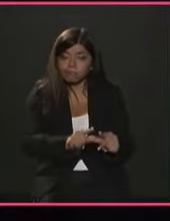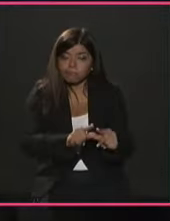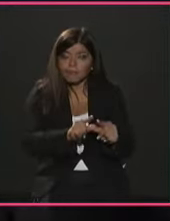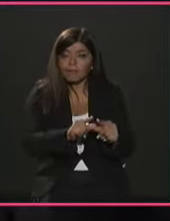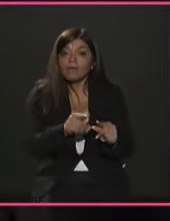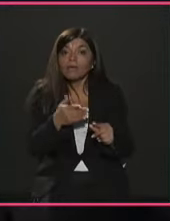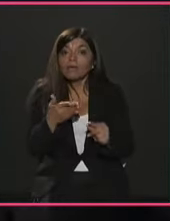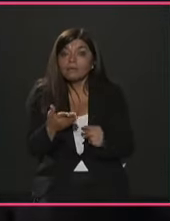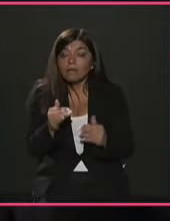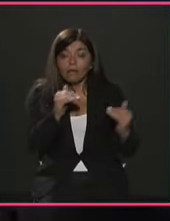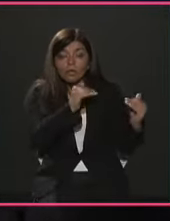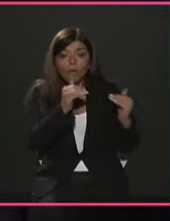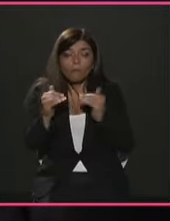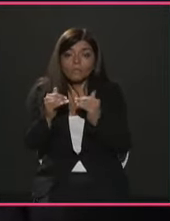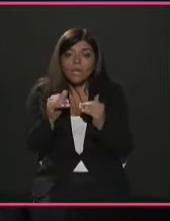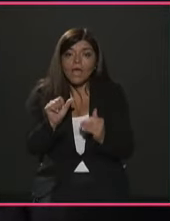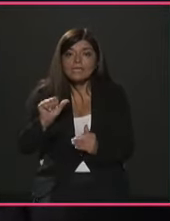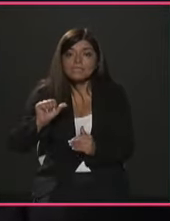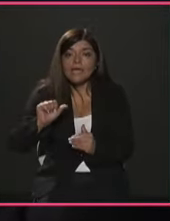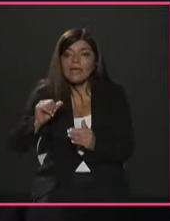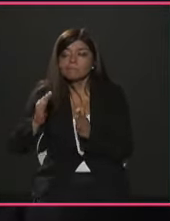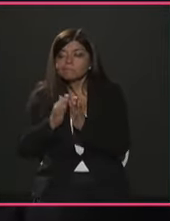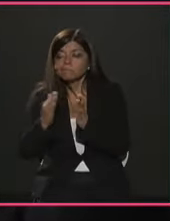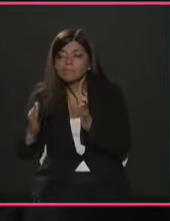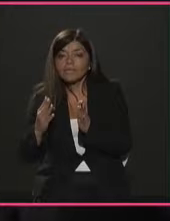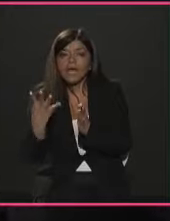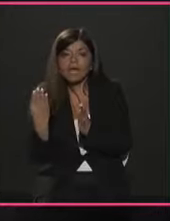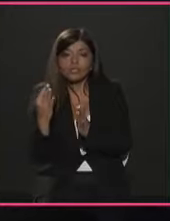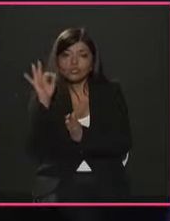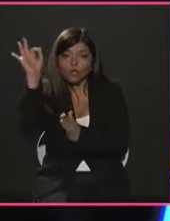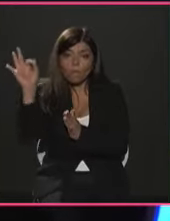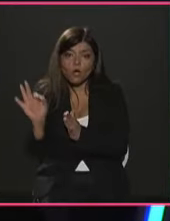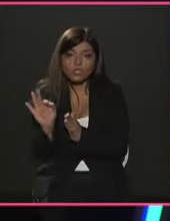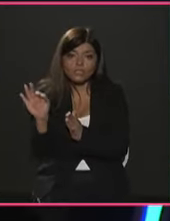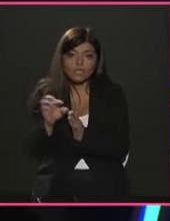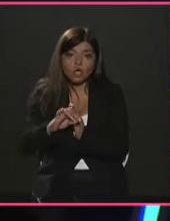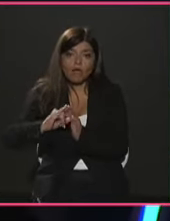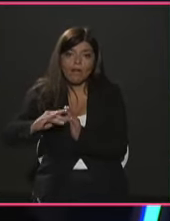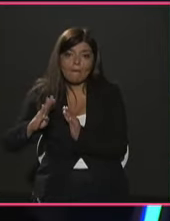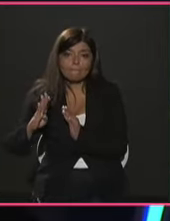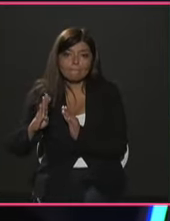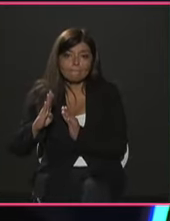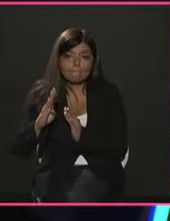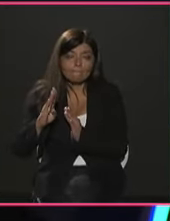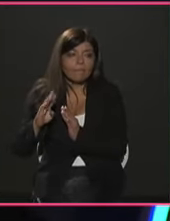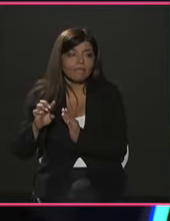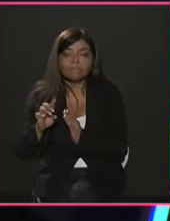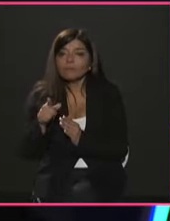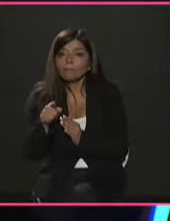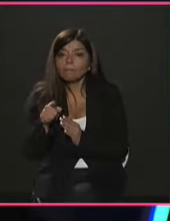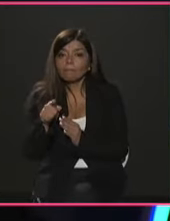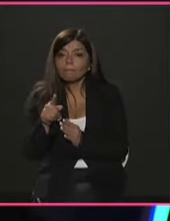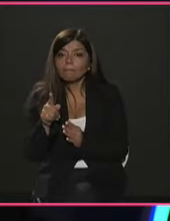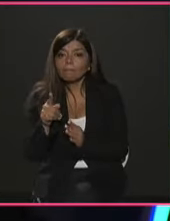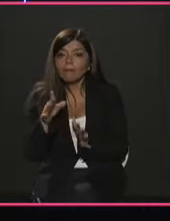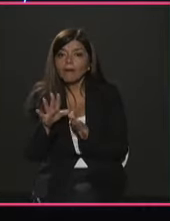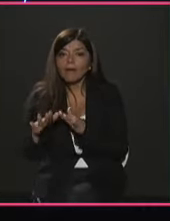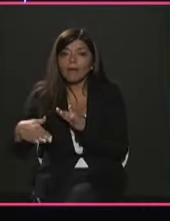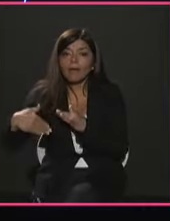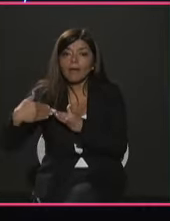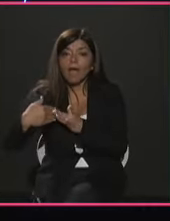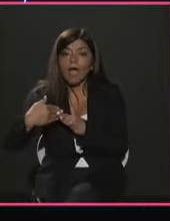agua que están Comparado entre el 6 y el 14 por del del pib para el 2000